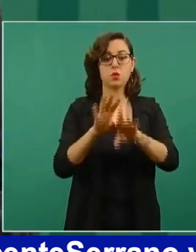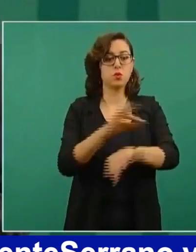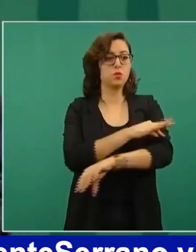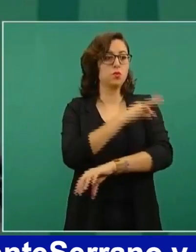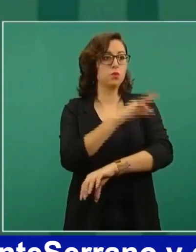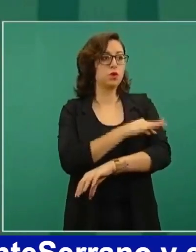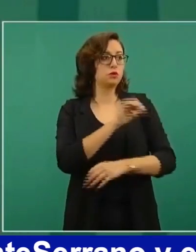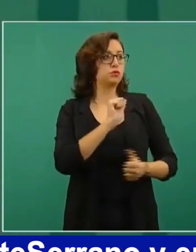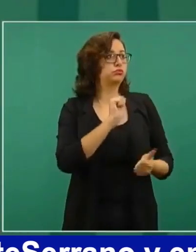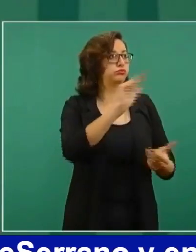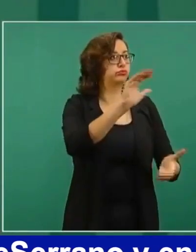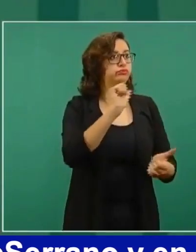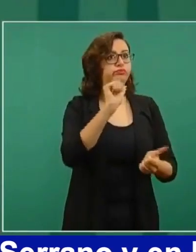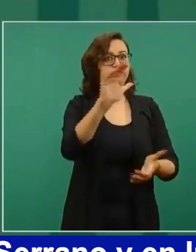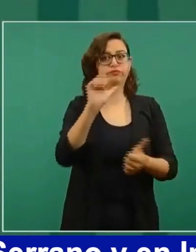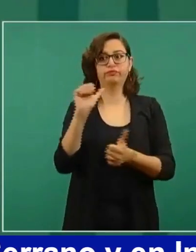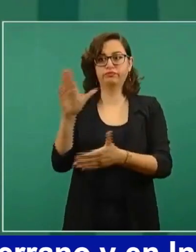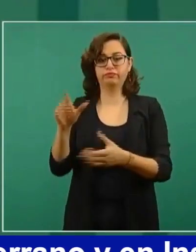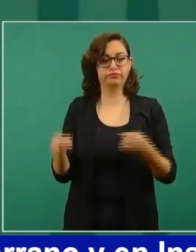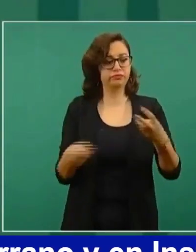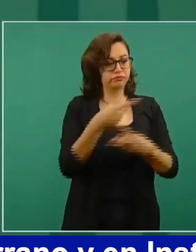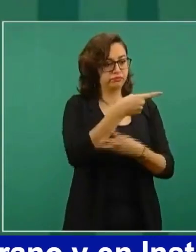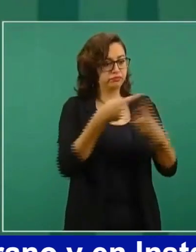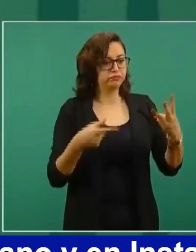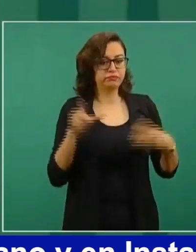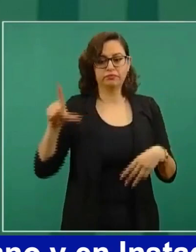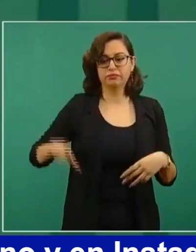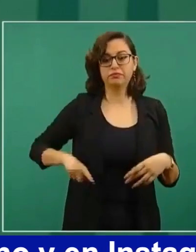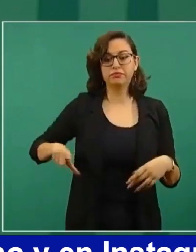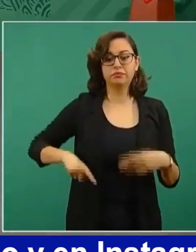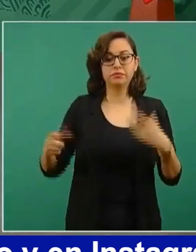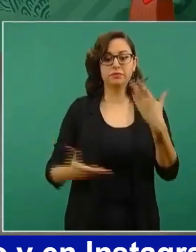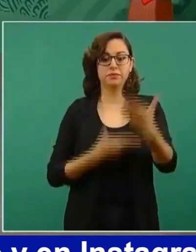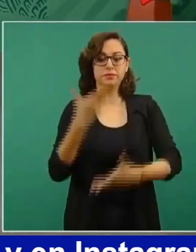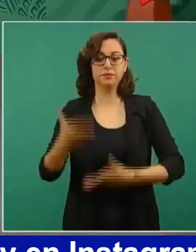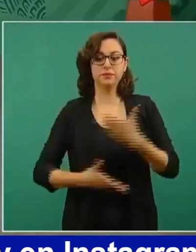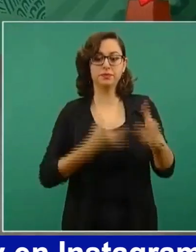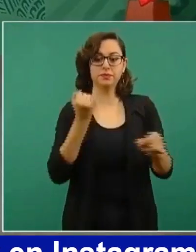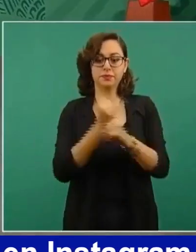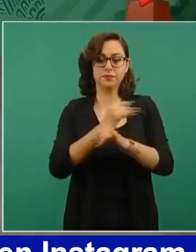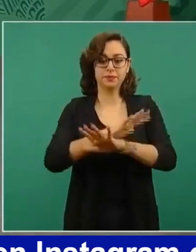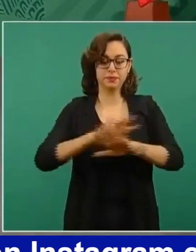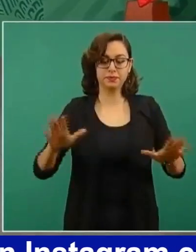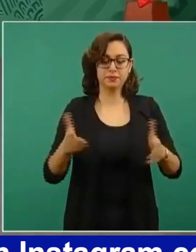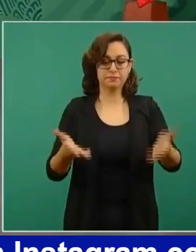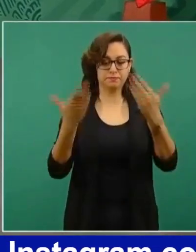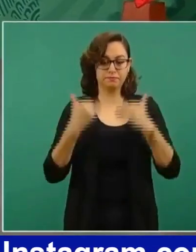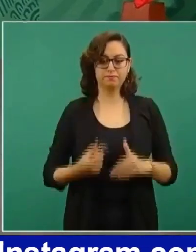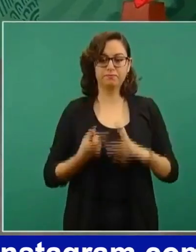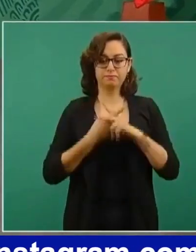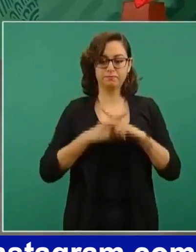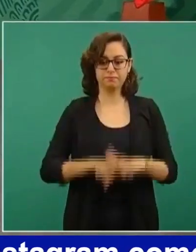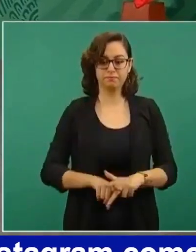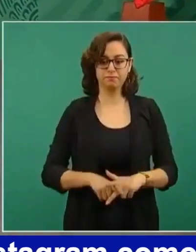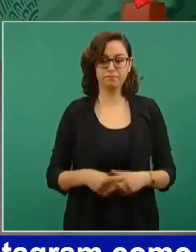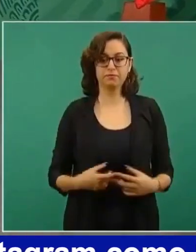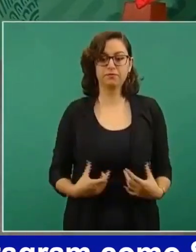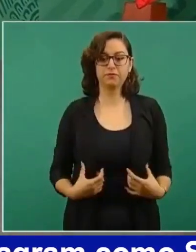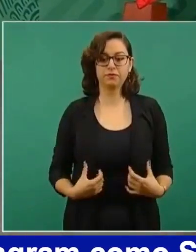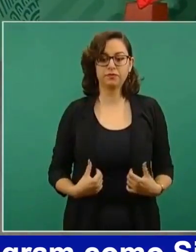Estos tres servidores públicos van a informar. Entonces comenzamos, Hugo.